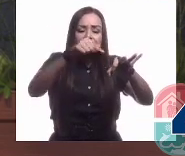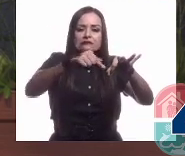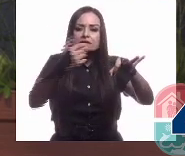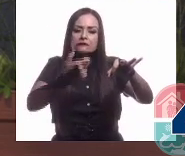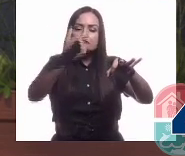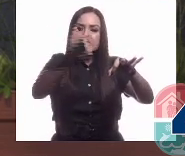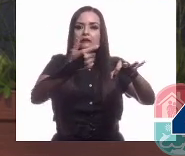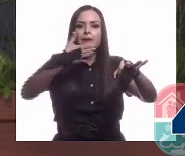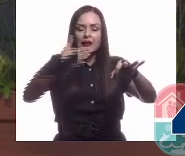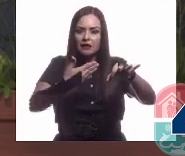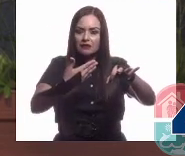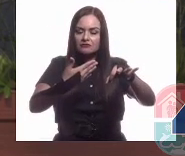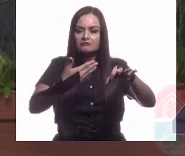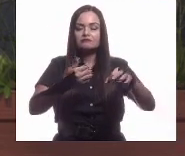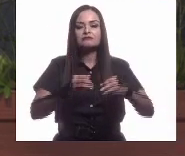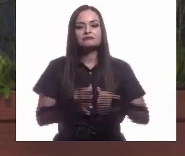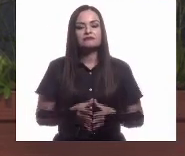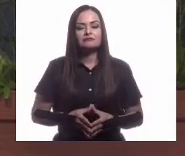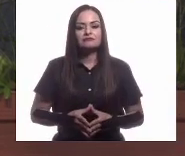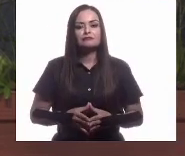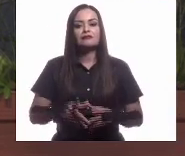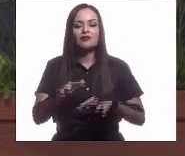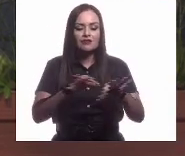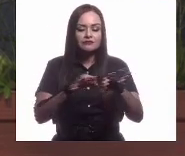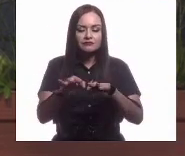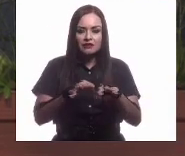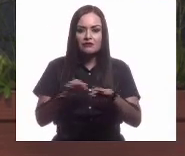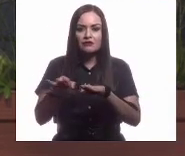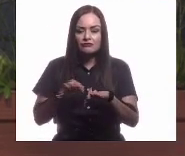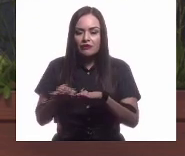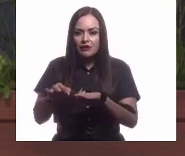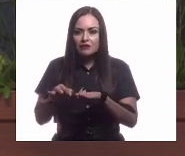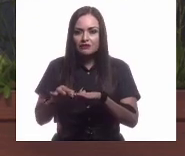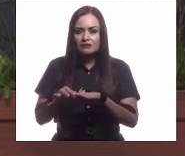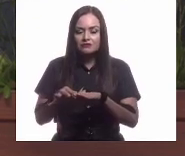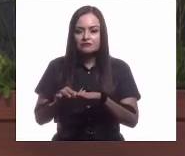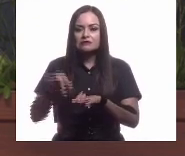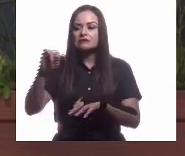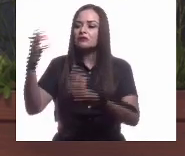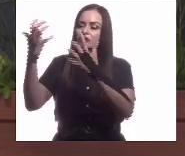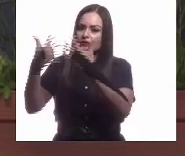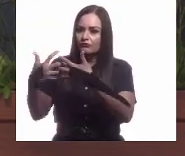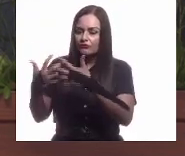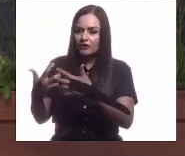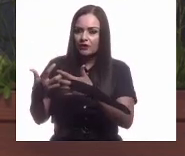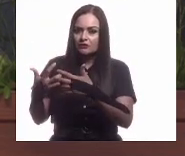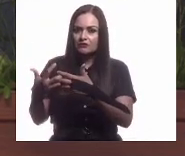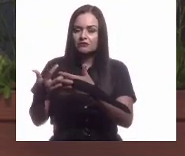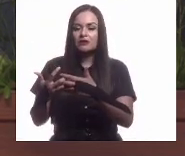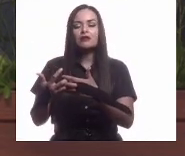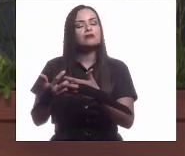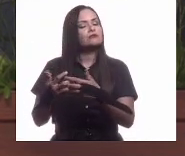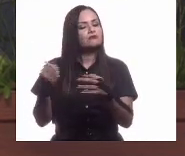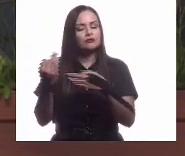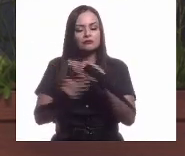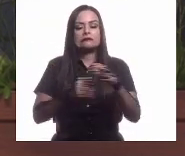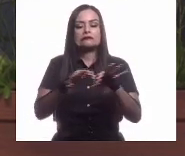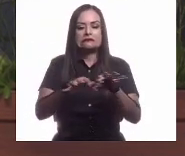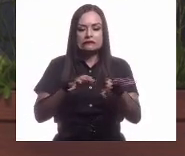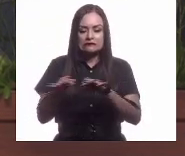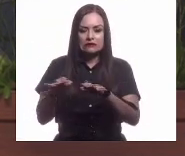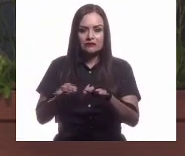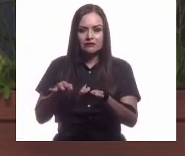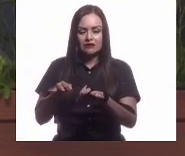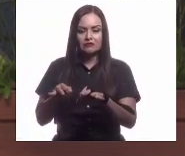remunerados. El empleo se genera con inversiones públicas, sí, pero sobre todo privadas, que son